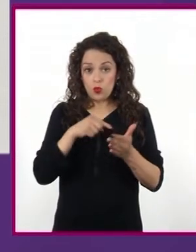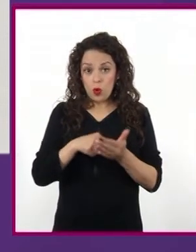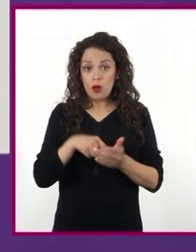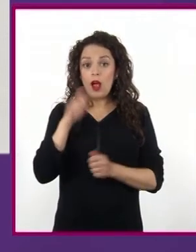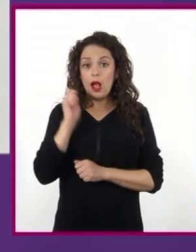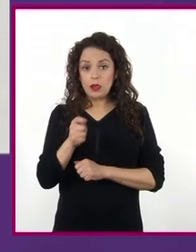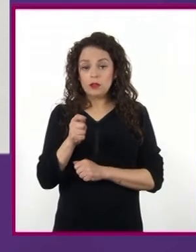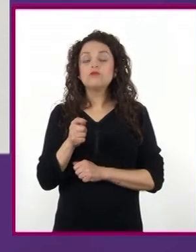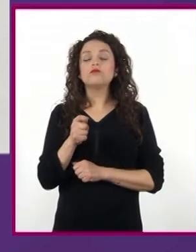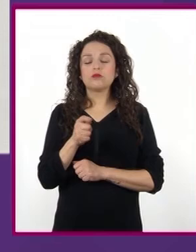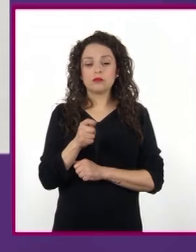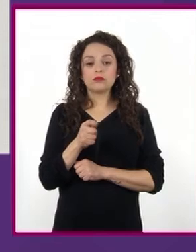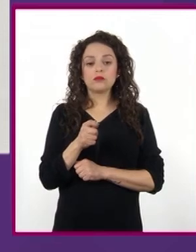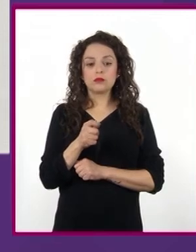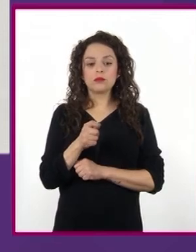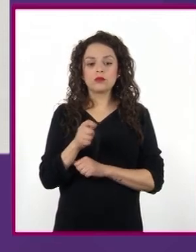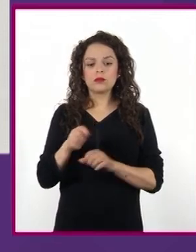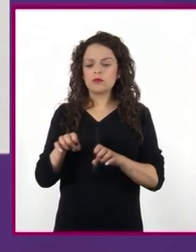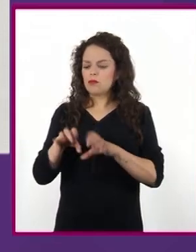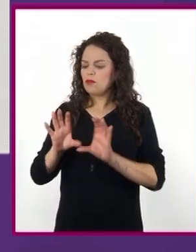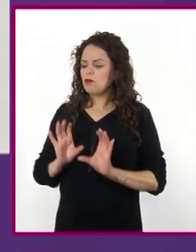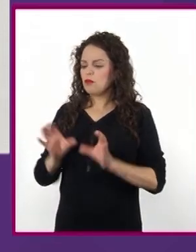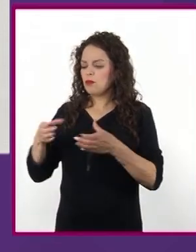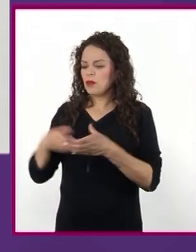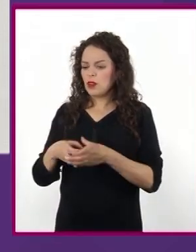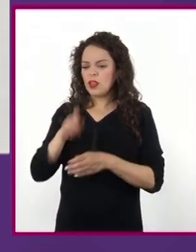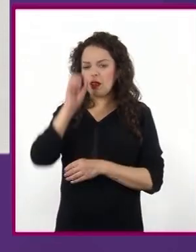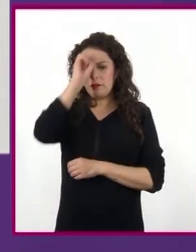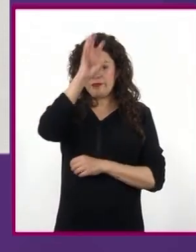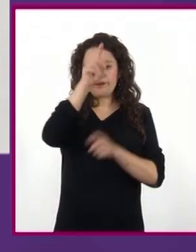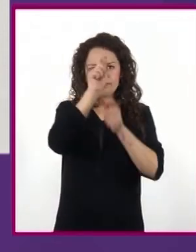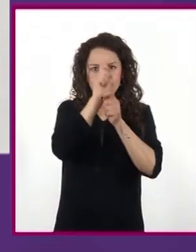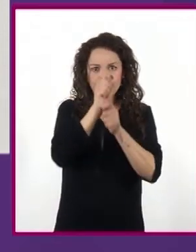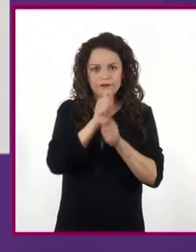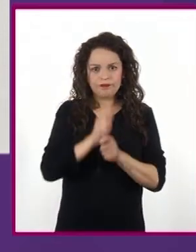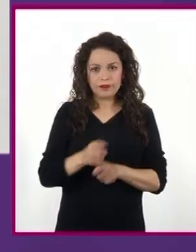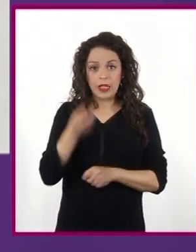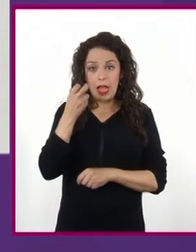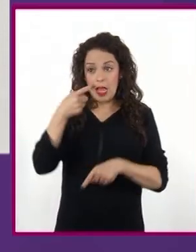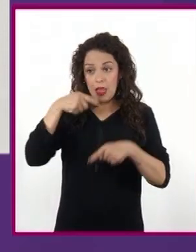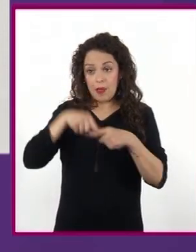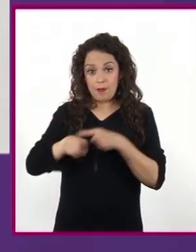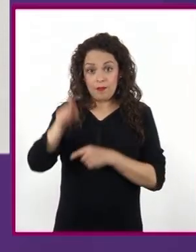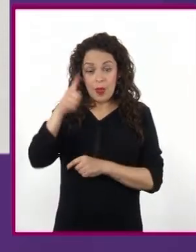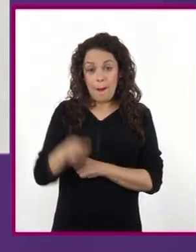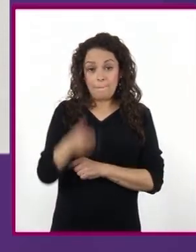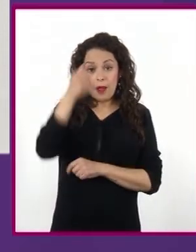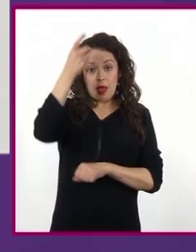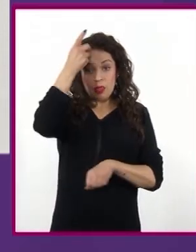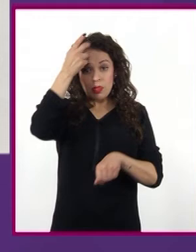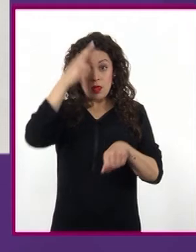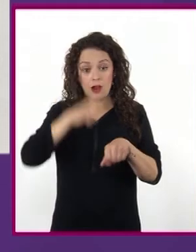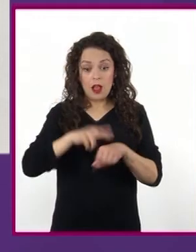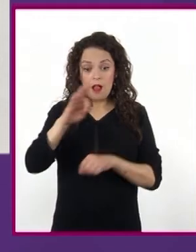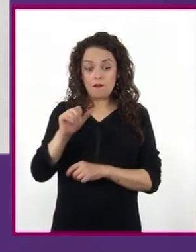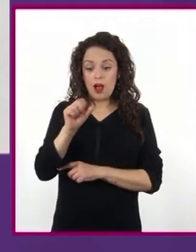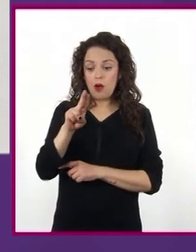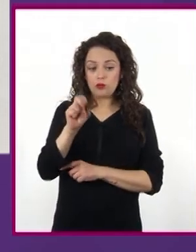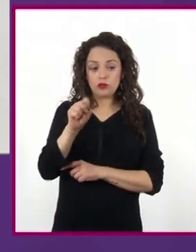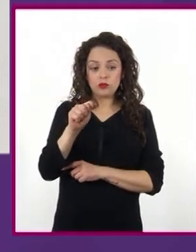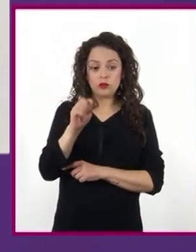formación del cuerpo de minería daría origen al Real Seminario de Minas, en manos de su primer director, Fausto de